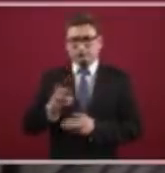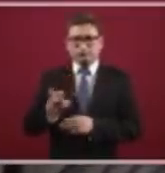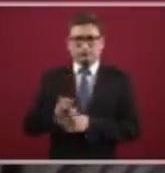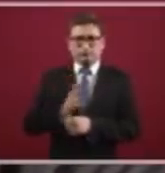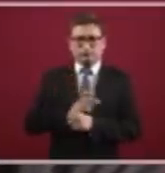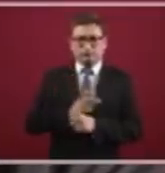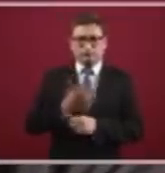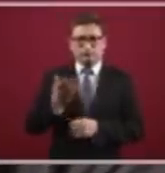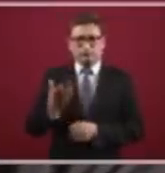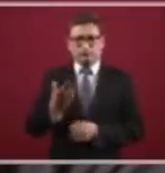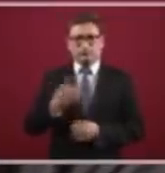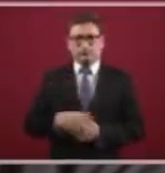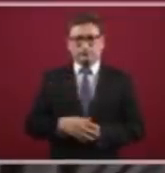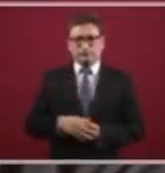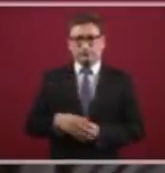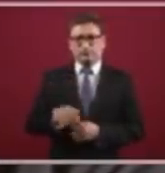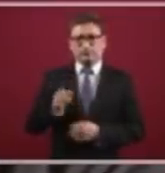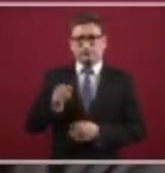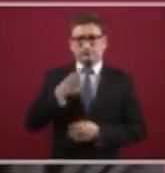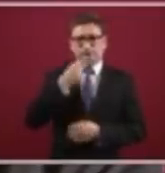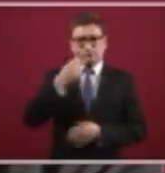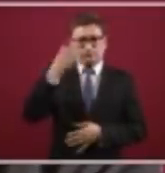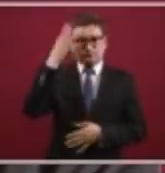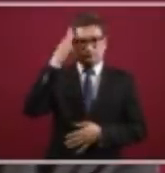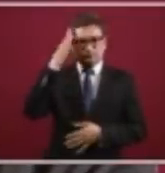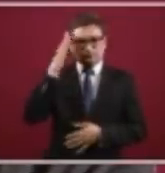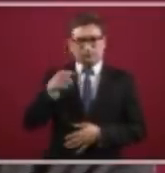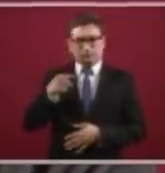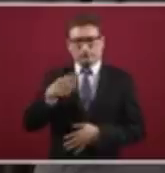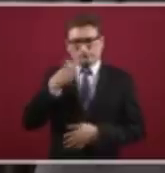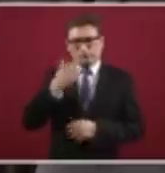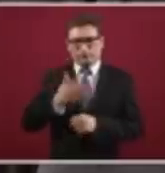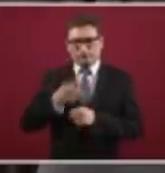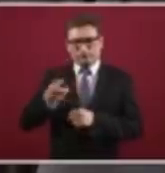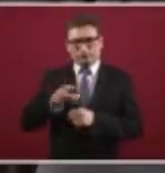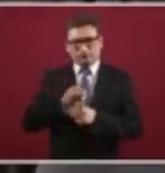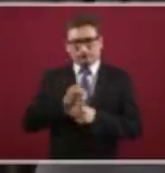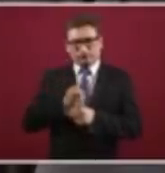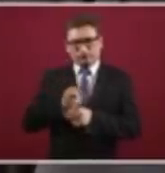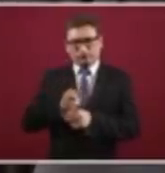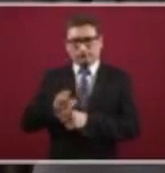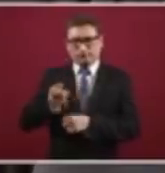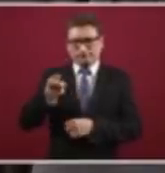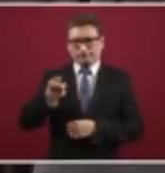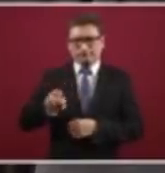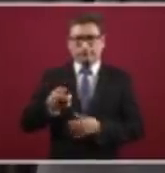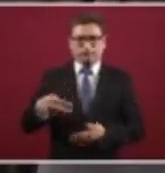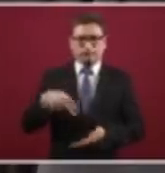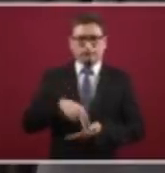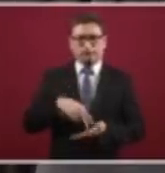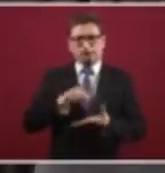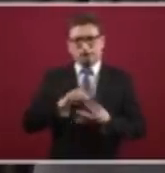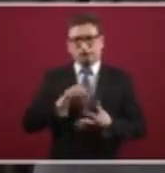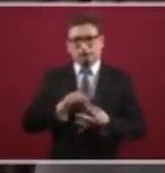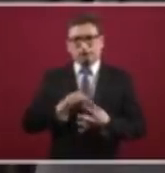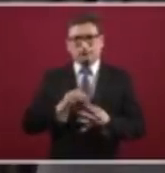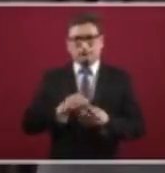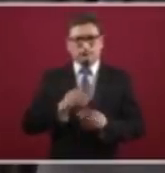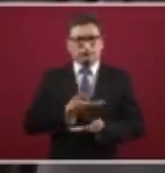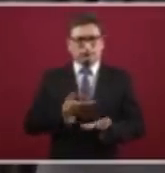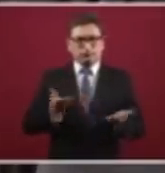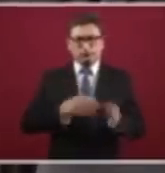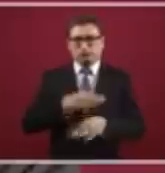también al fiscal del caso para que nos informe a todos